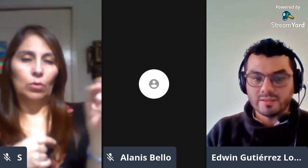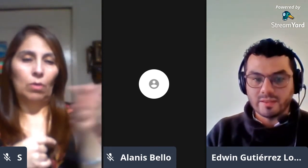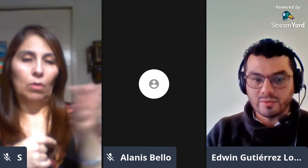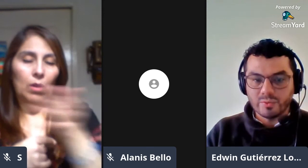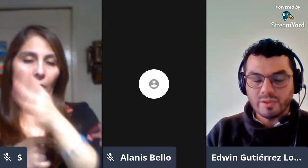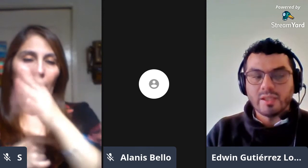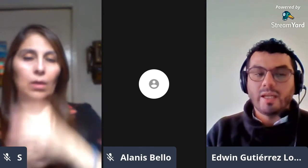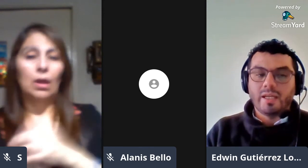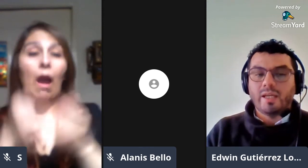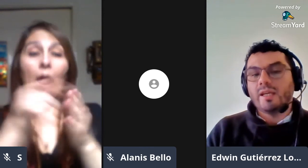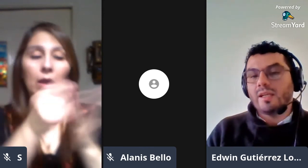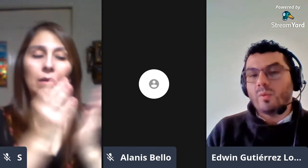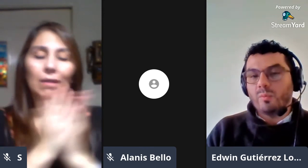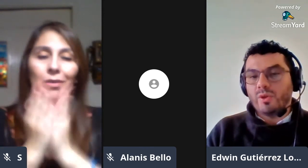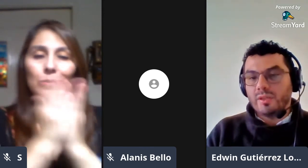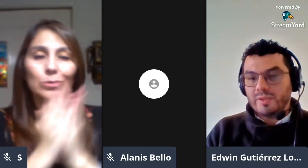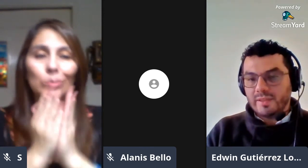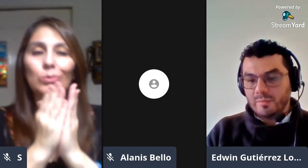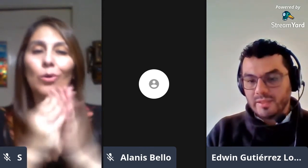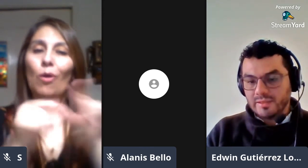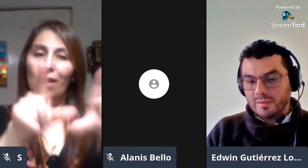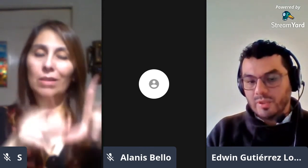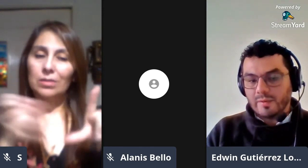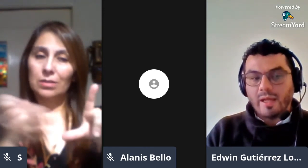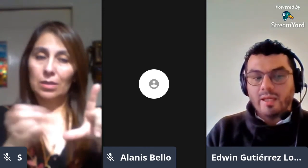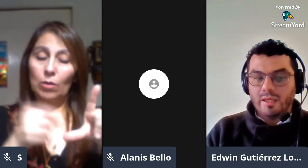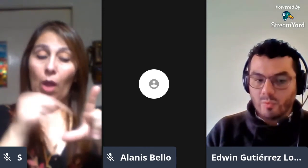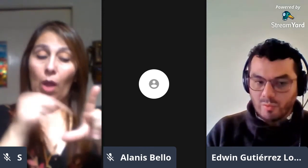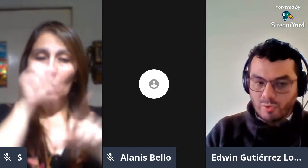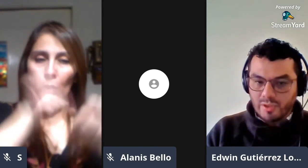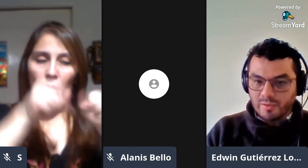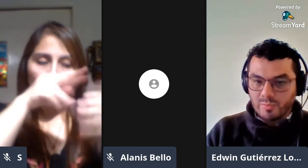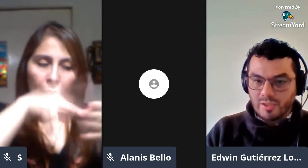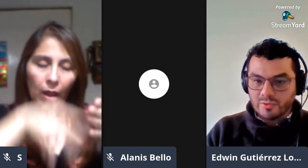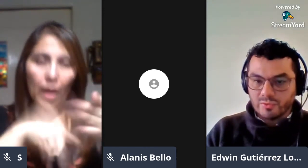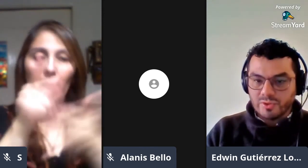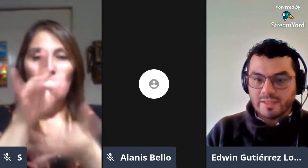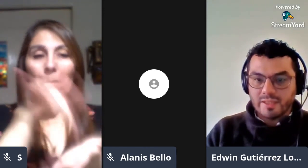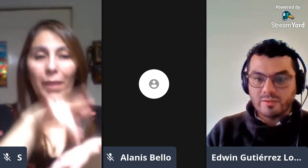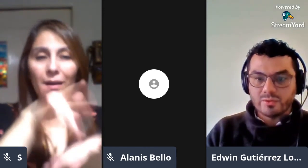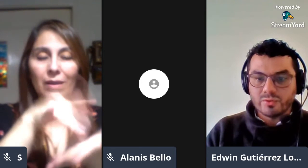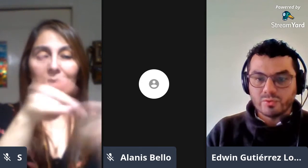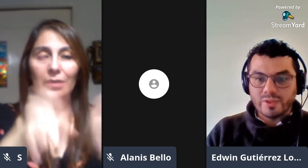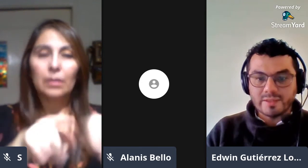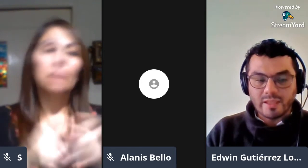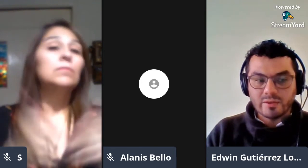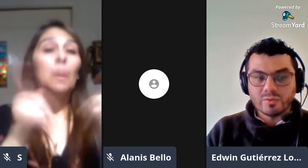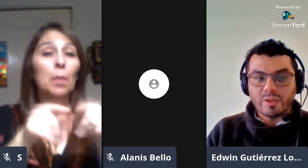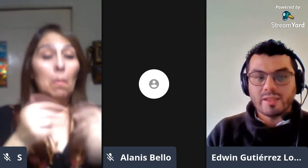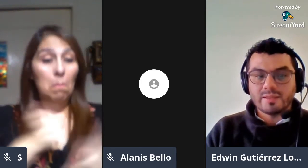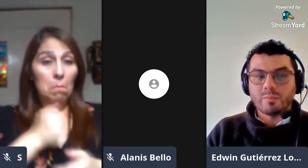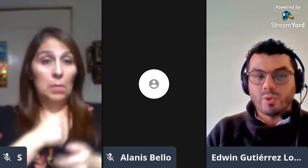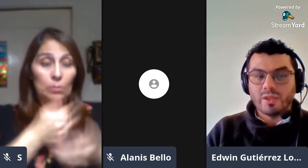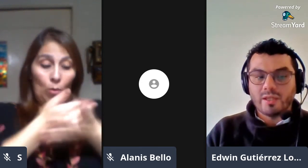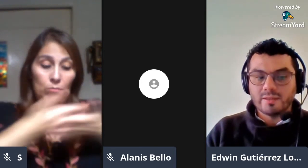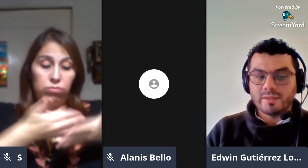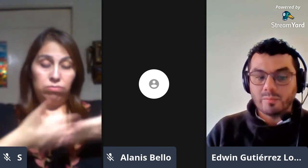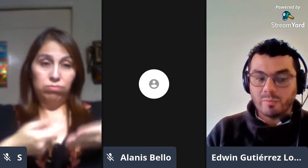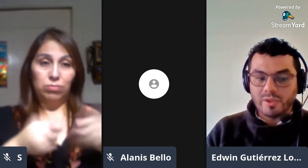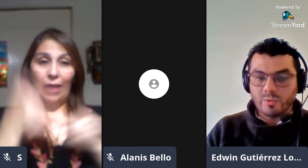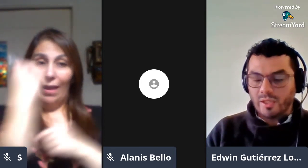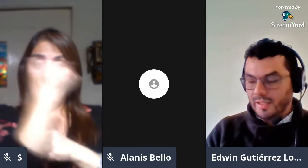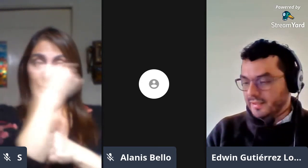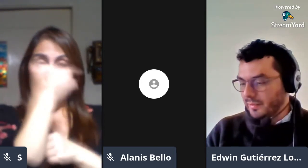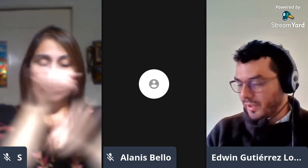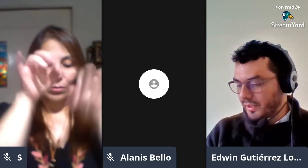desde la licenciatura y en la cual pueden empezar a participar. Igual pueden enviar sus escritos, sus ensayos para que se puedan